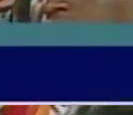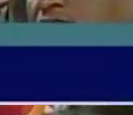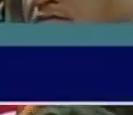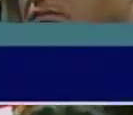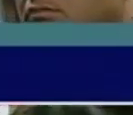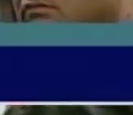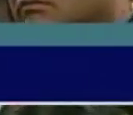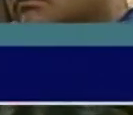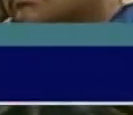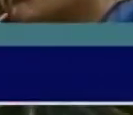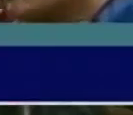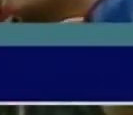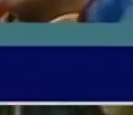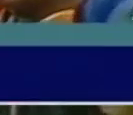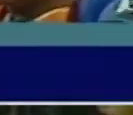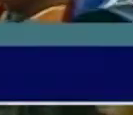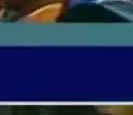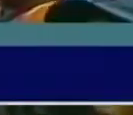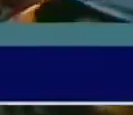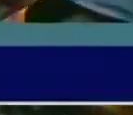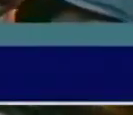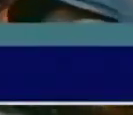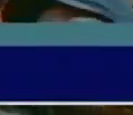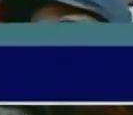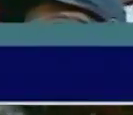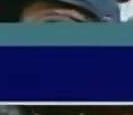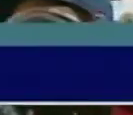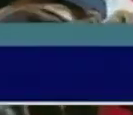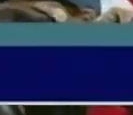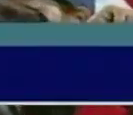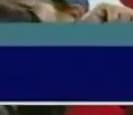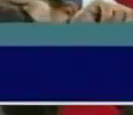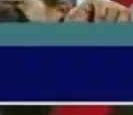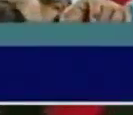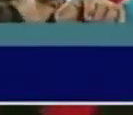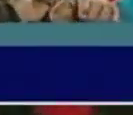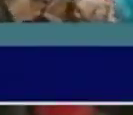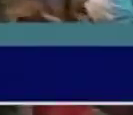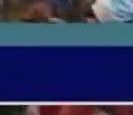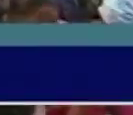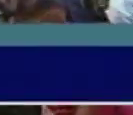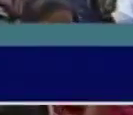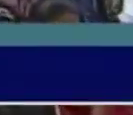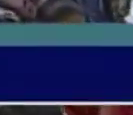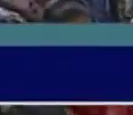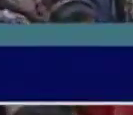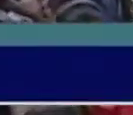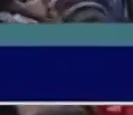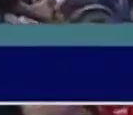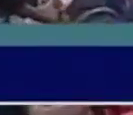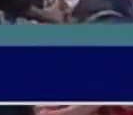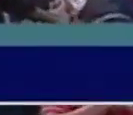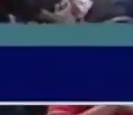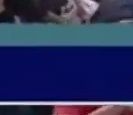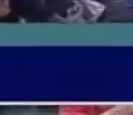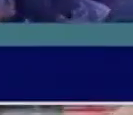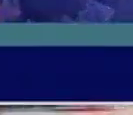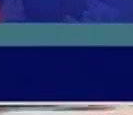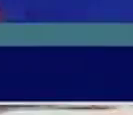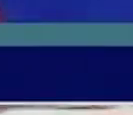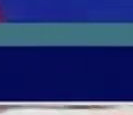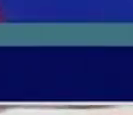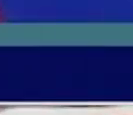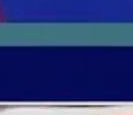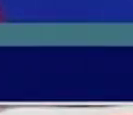Yo espero mucho, Diosdado, compañero, espero mucho. Y el país espera